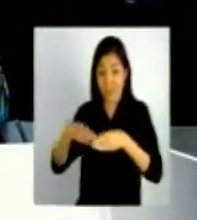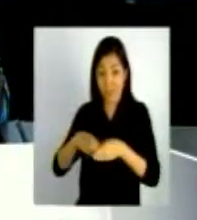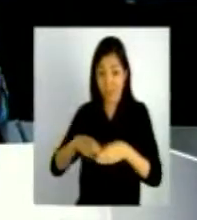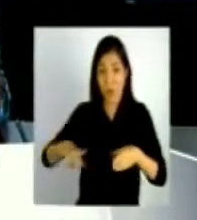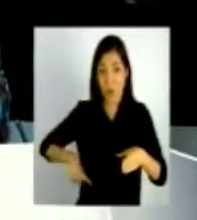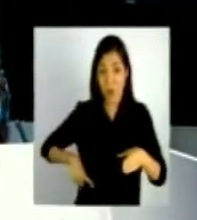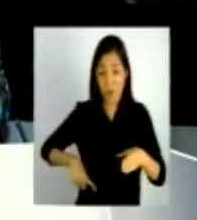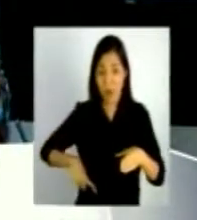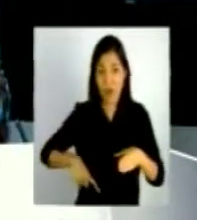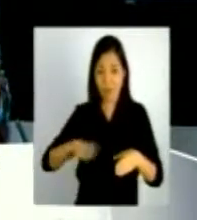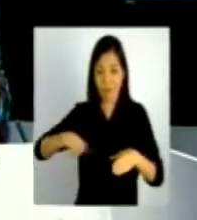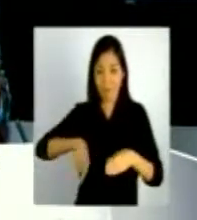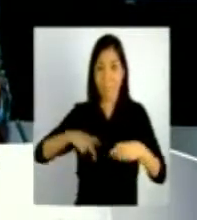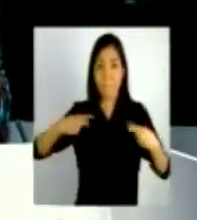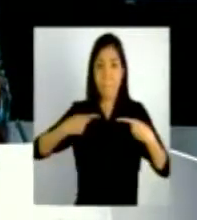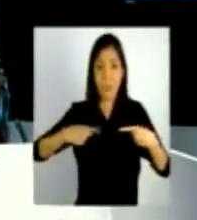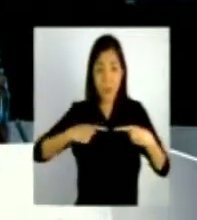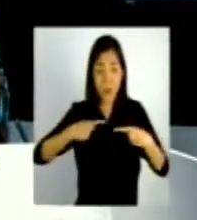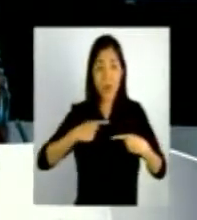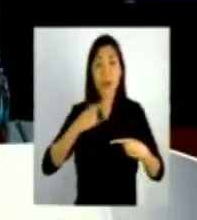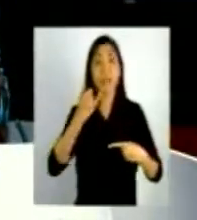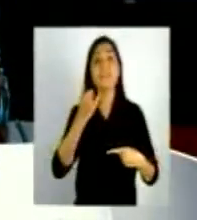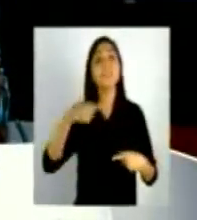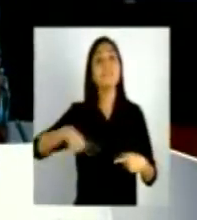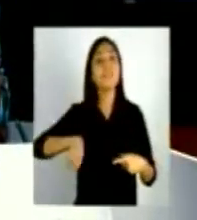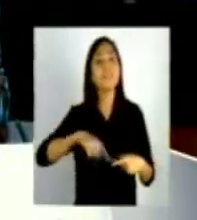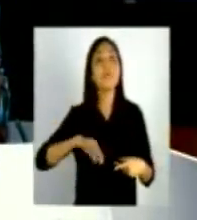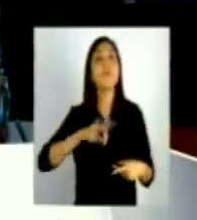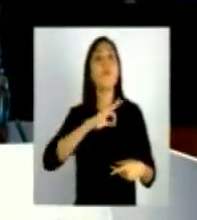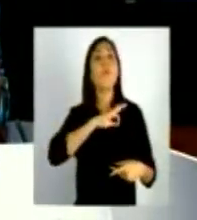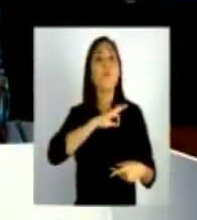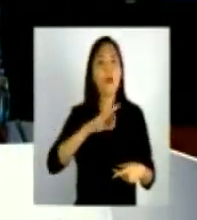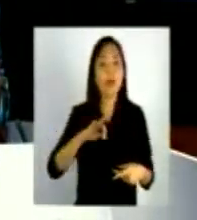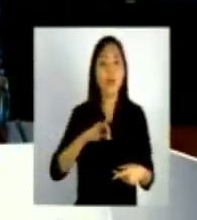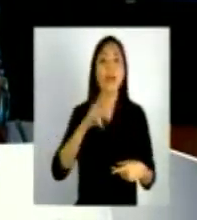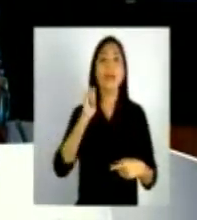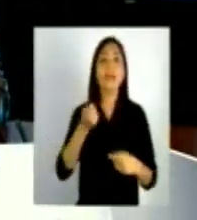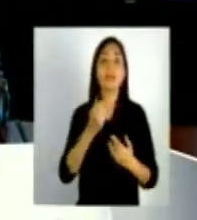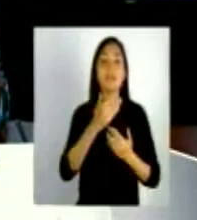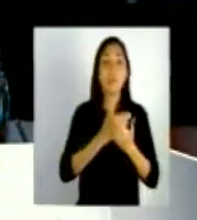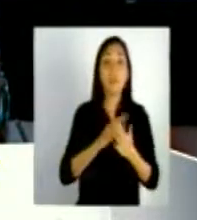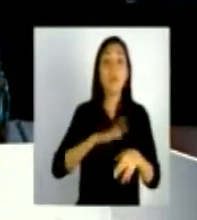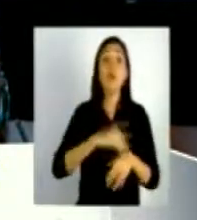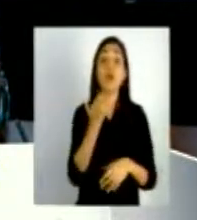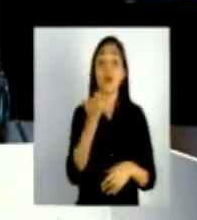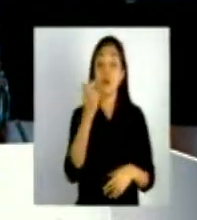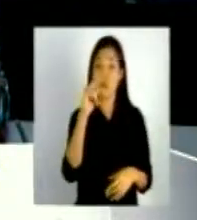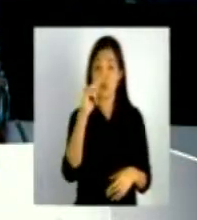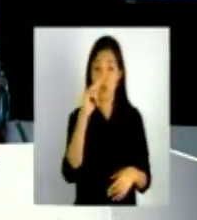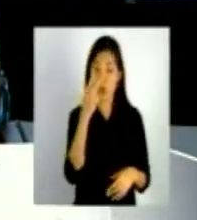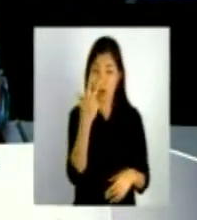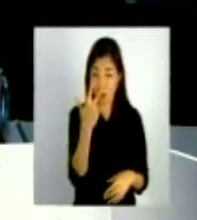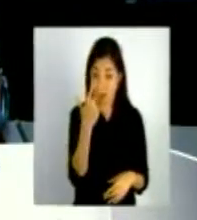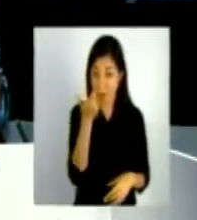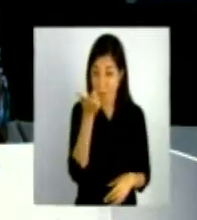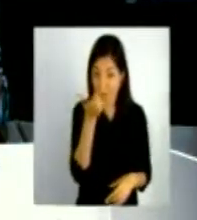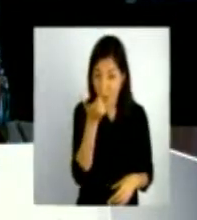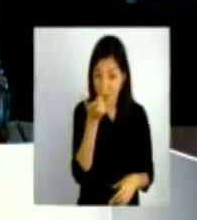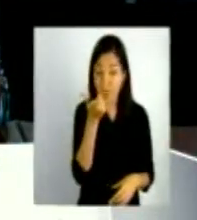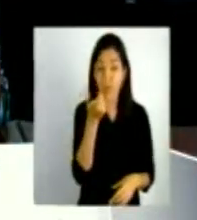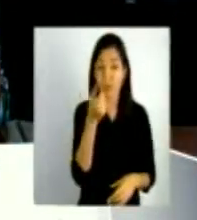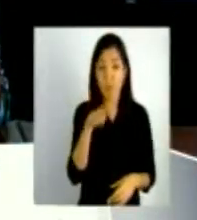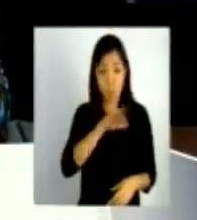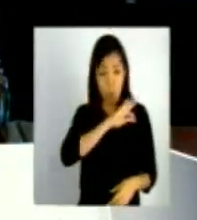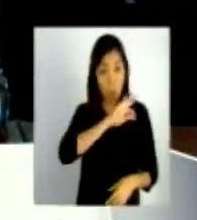austero. Por eso les propuse que todos vamos a ganar el salario mínimo, porque con 88 pesos hoy